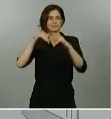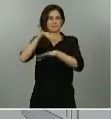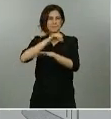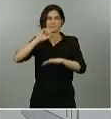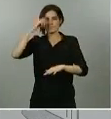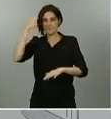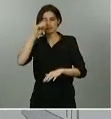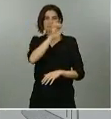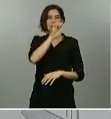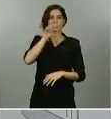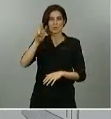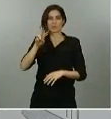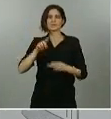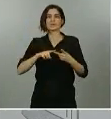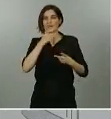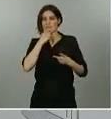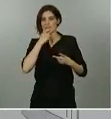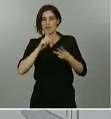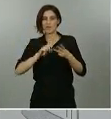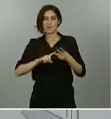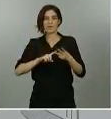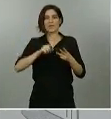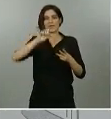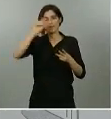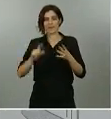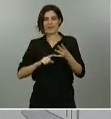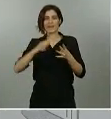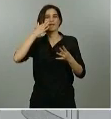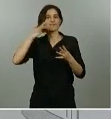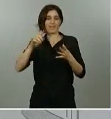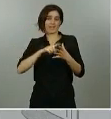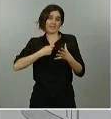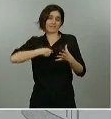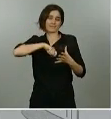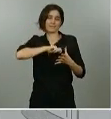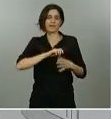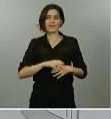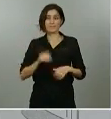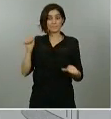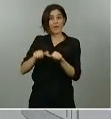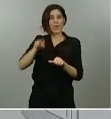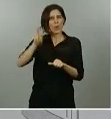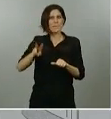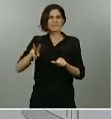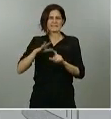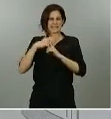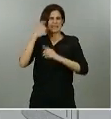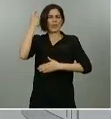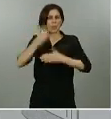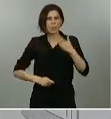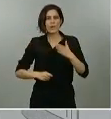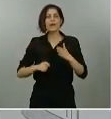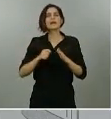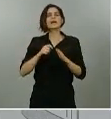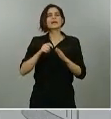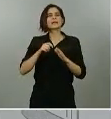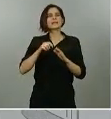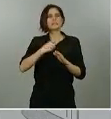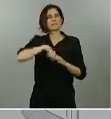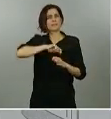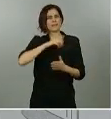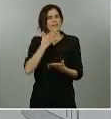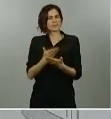país. En estos 2 meses de adversidad, España ha demostrado muchas cosas, sobre todo y ante todo sus